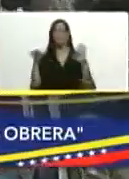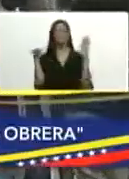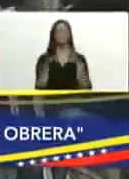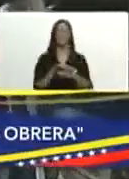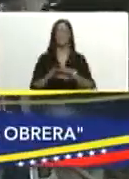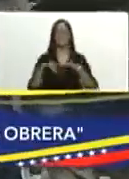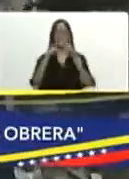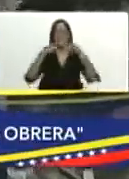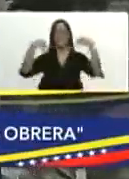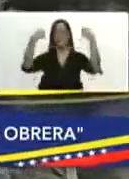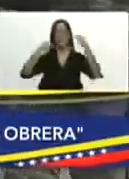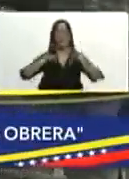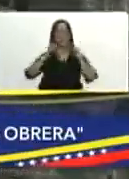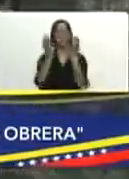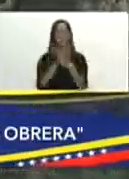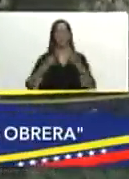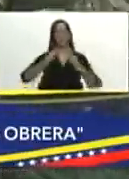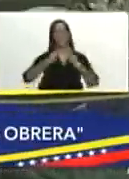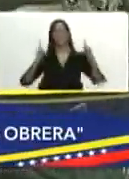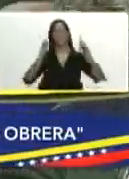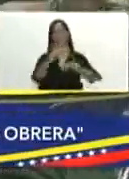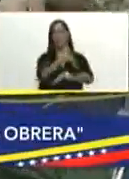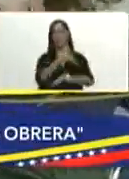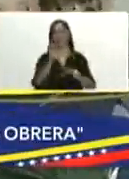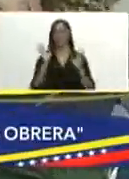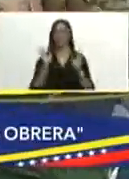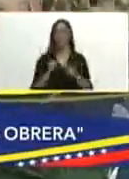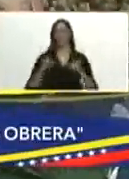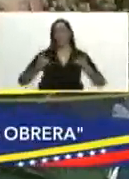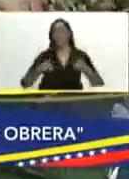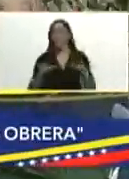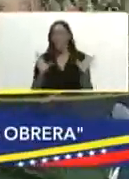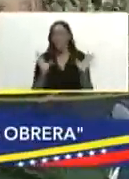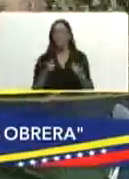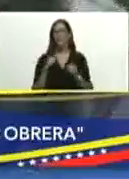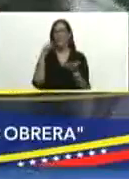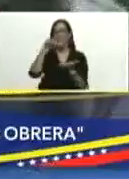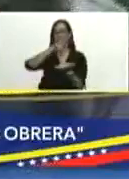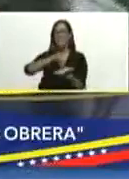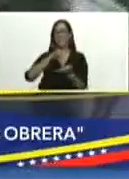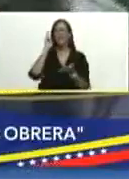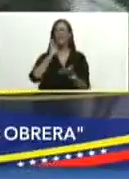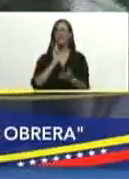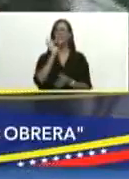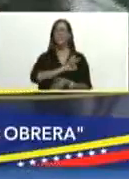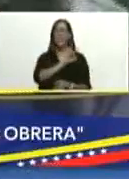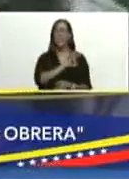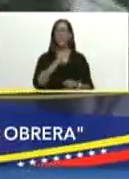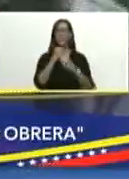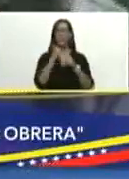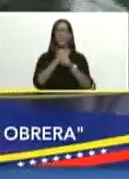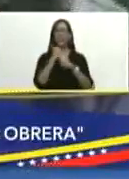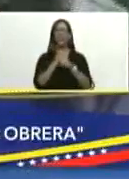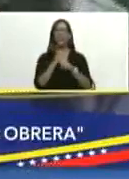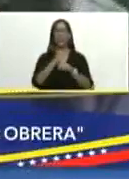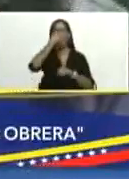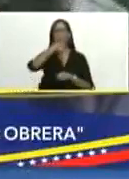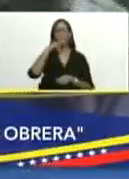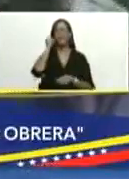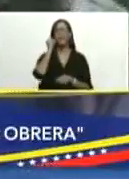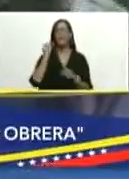Júpiter por si acaso fue porque aquí dice central bolivariana socialista de trabajadores trabajadora